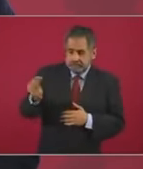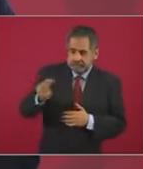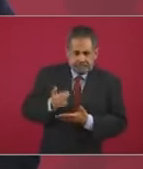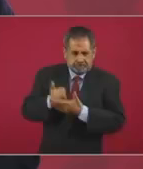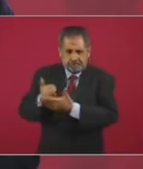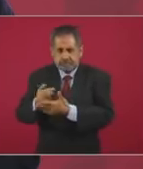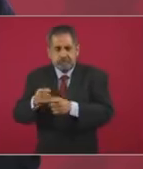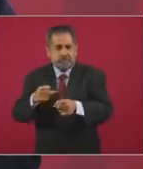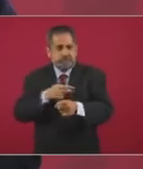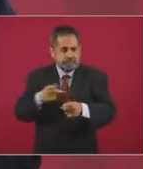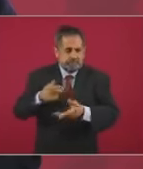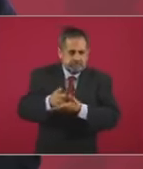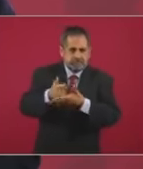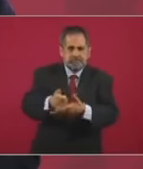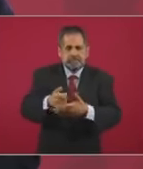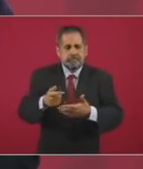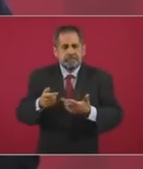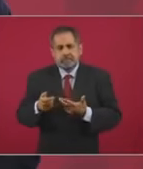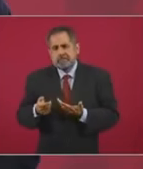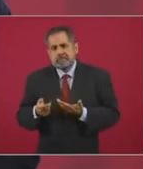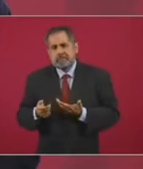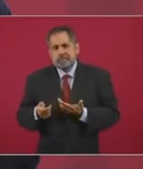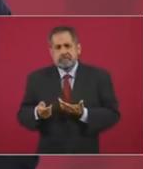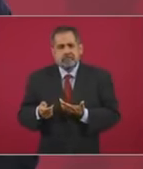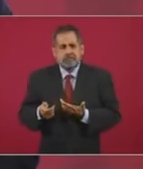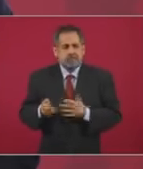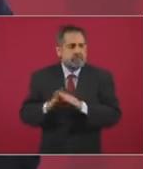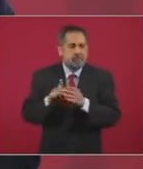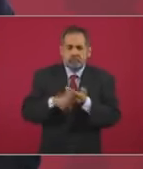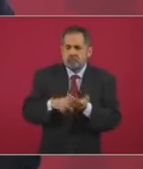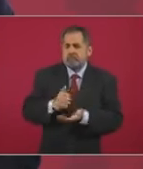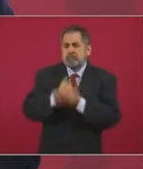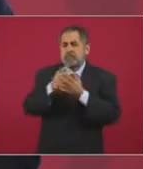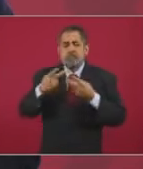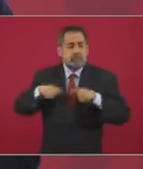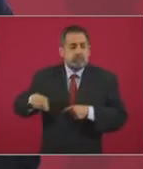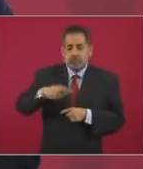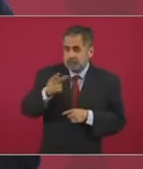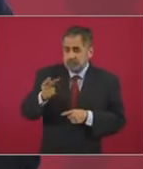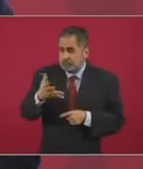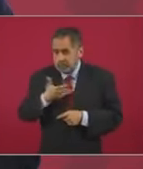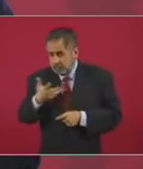que se ayude al pobre, que se ayude al desposeído.